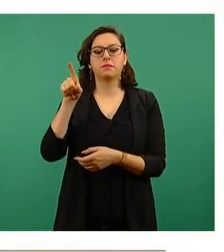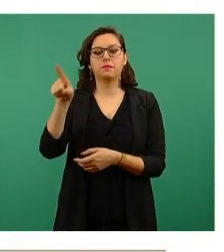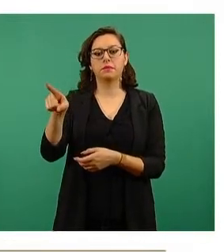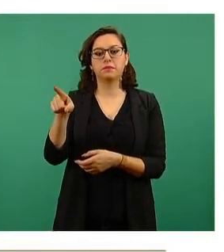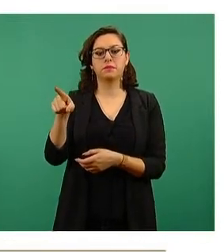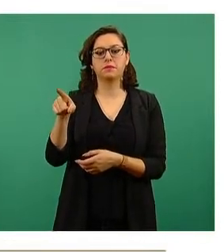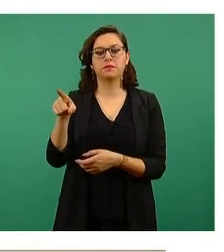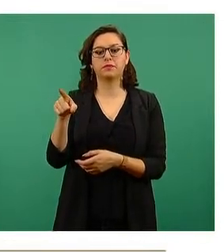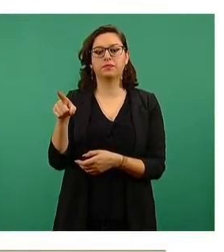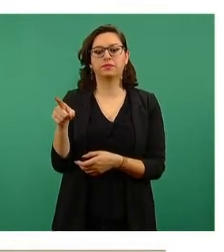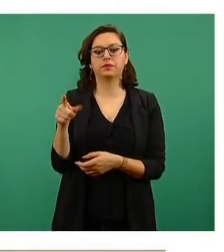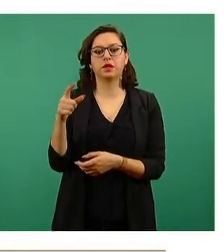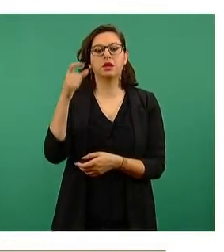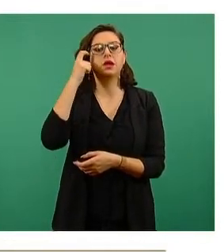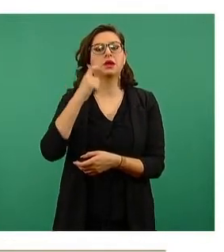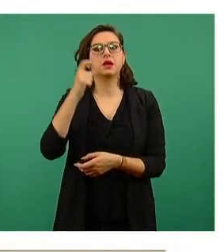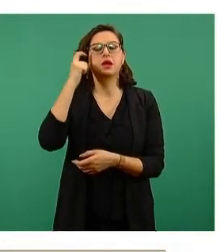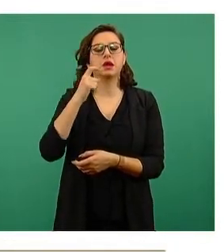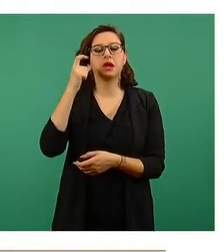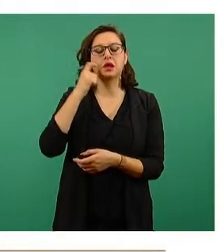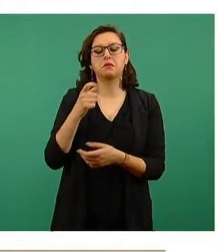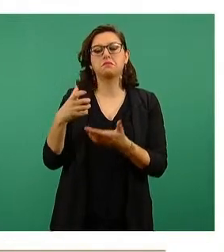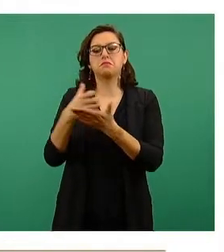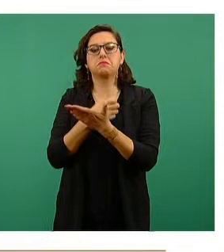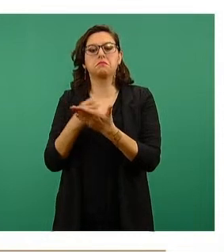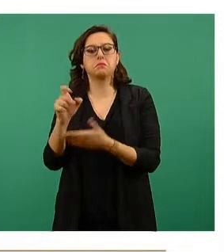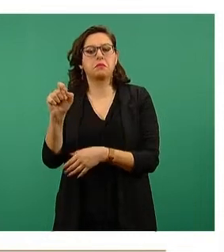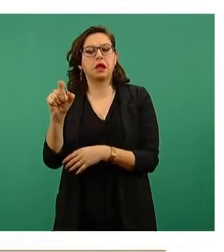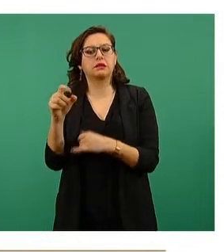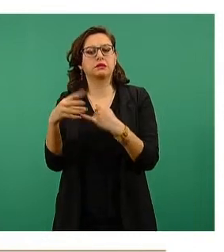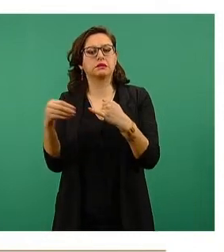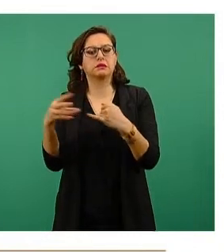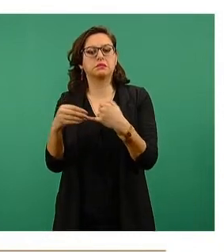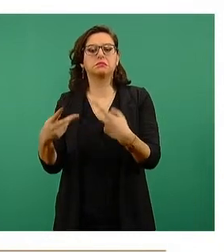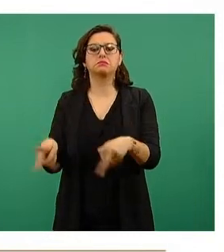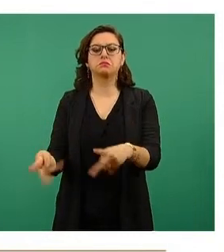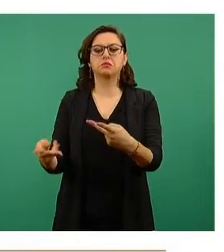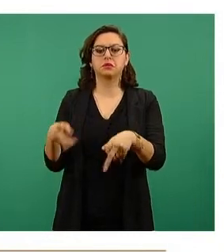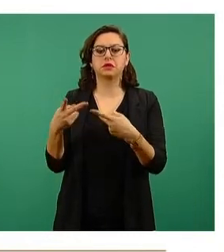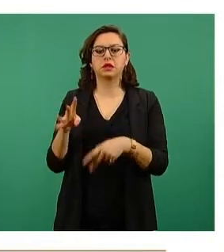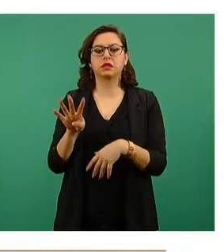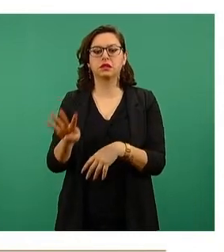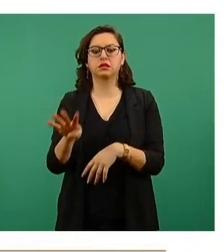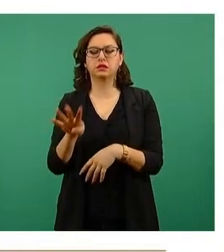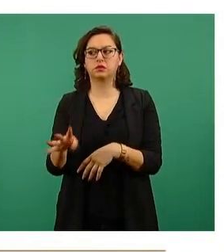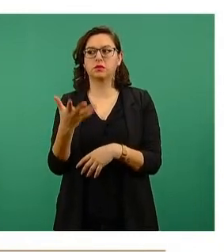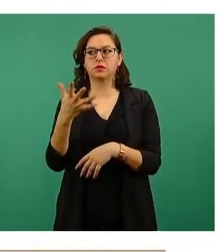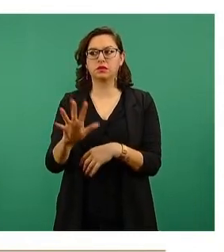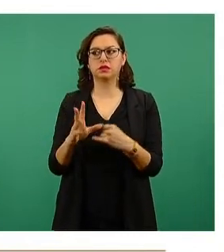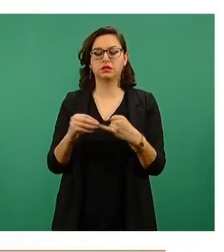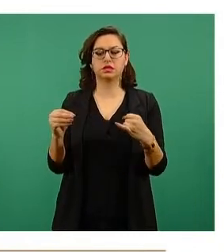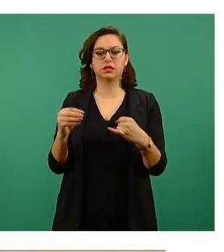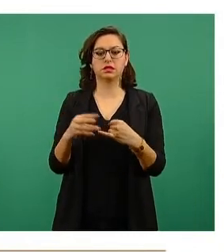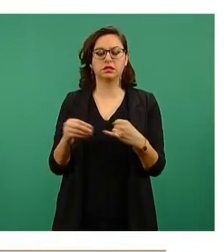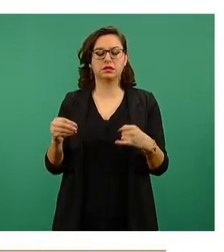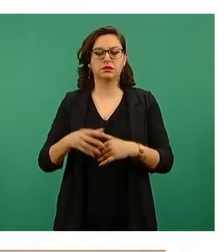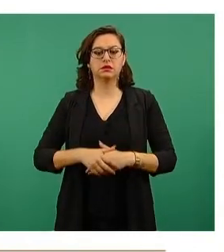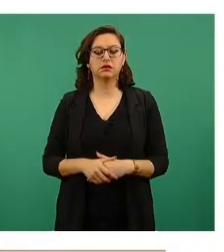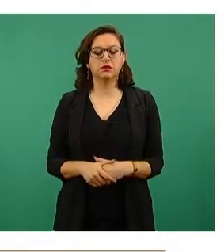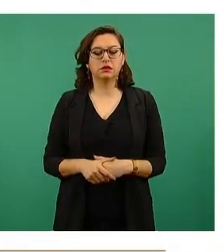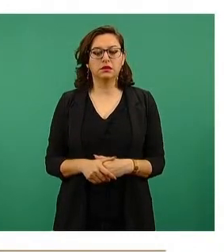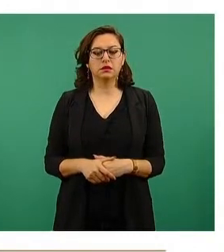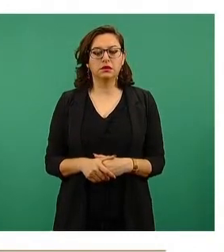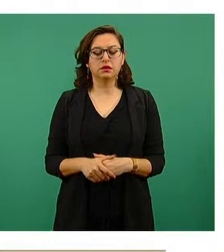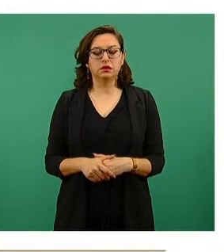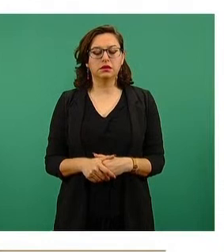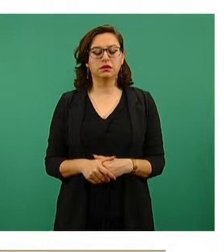Unión de Isidoro Montes de Oca, Guerrero, con un precio al público de 19 pesos con 10 centavos por litro.